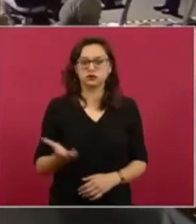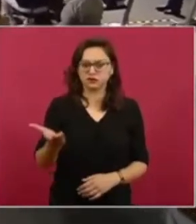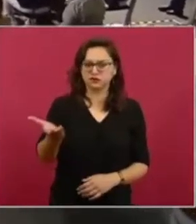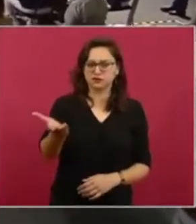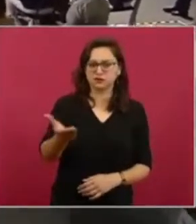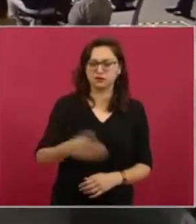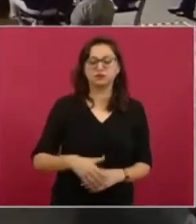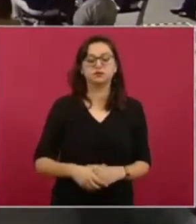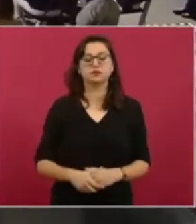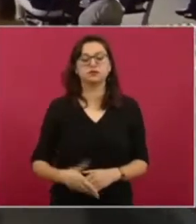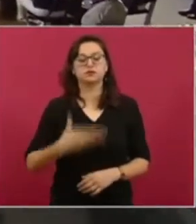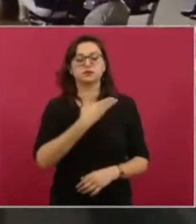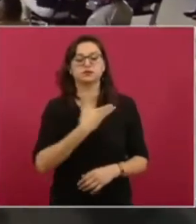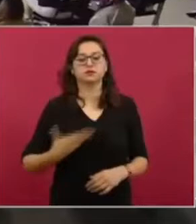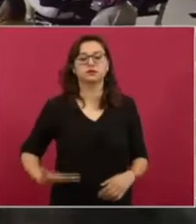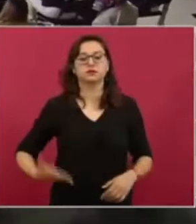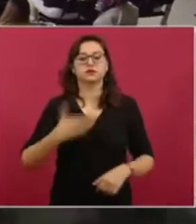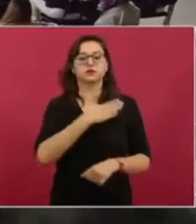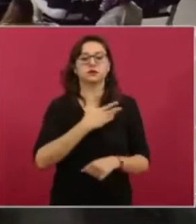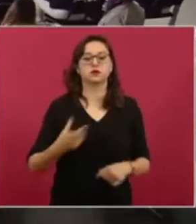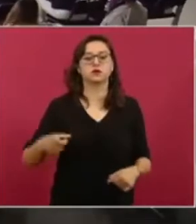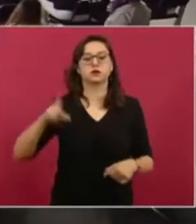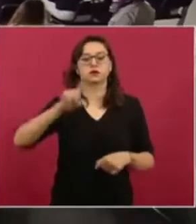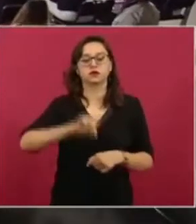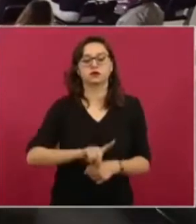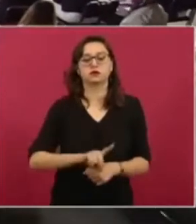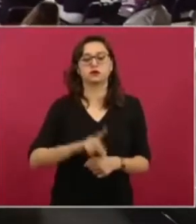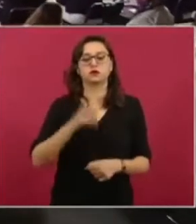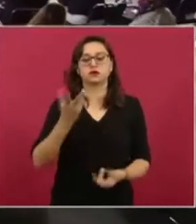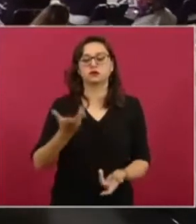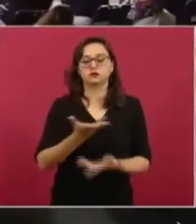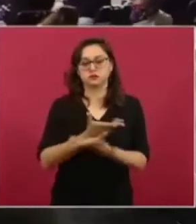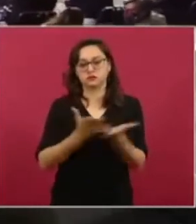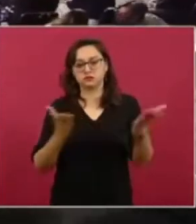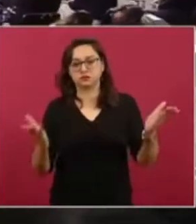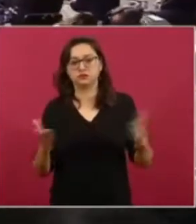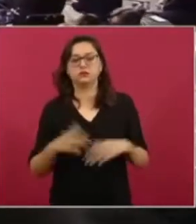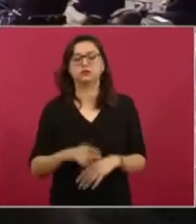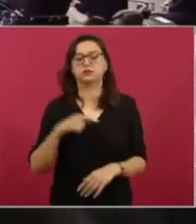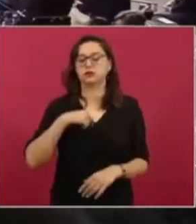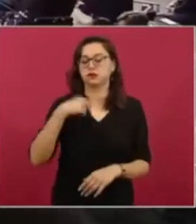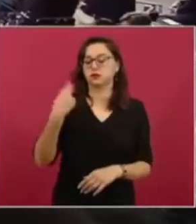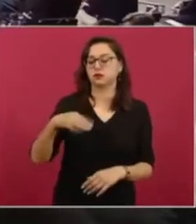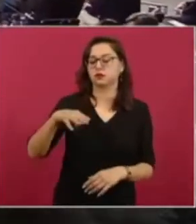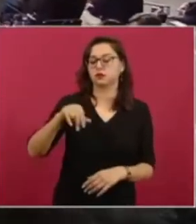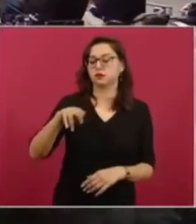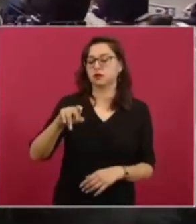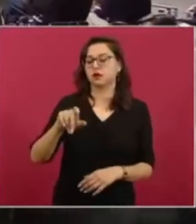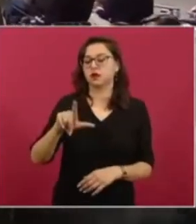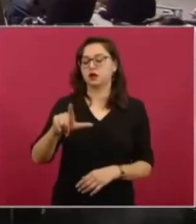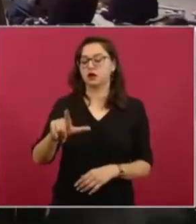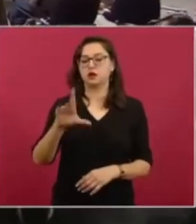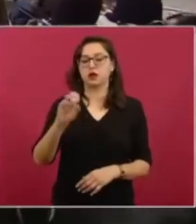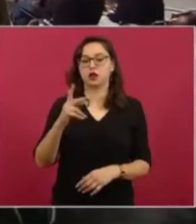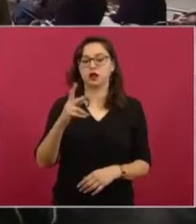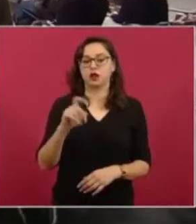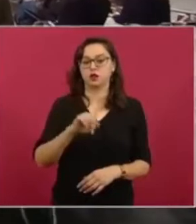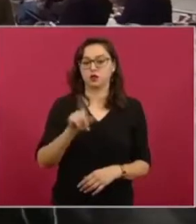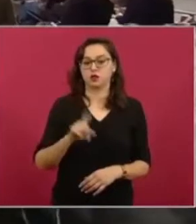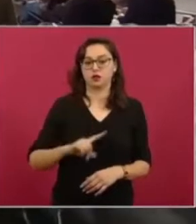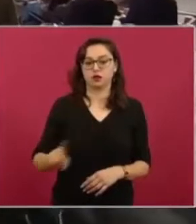Adelante. Presidente, buenos días, secretarios, subsecretario. Manuel López de Sol Quintana Roo, Sol Yucatán y La Opinión de